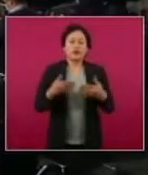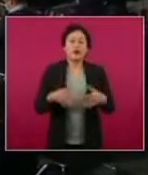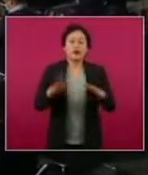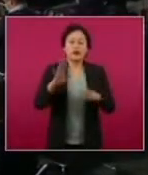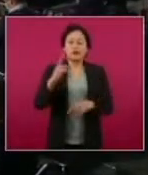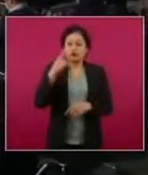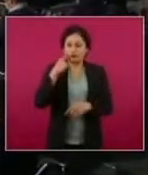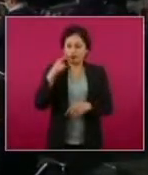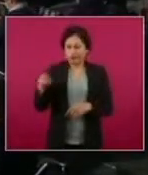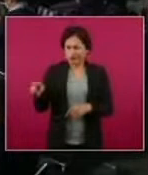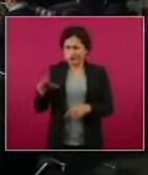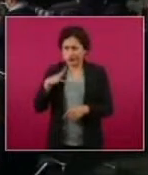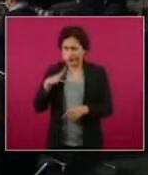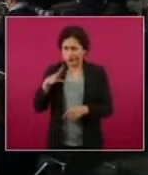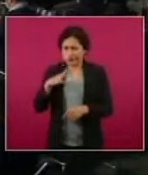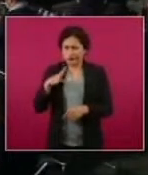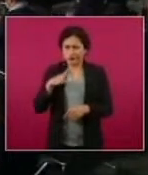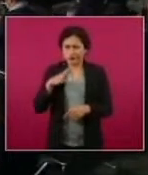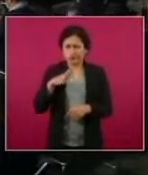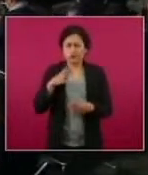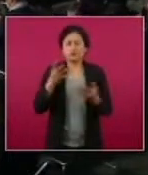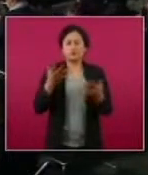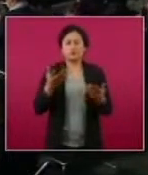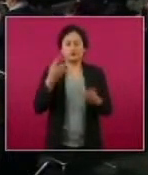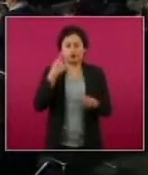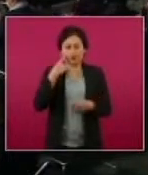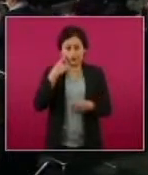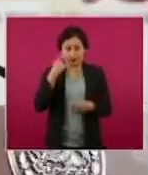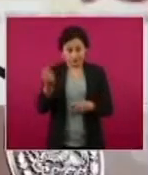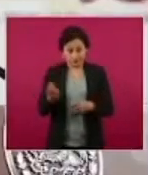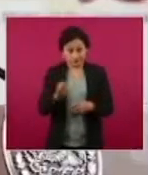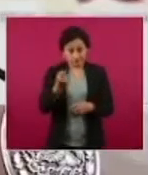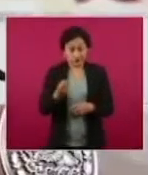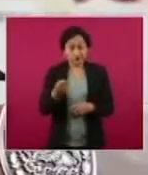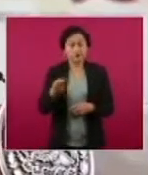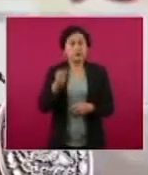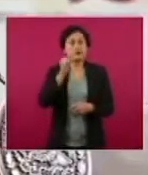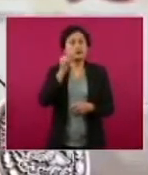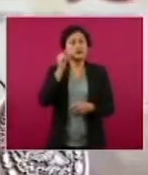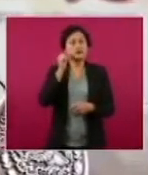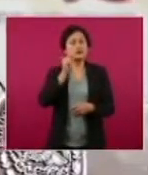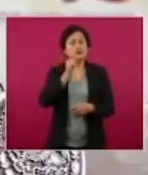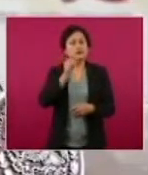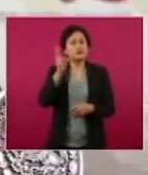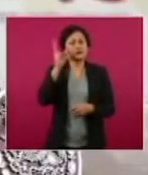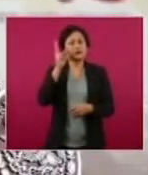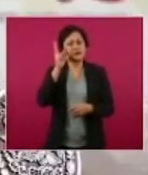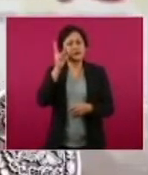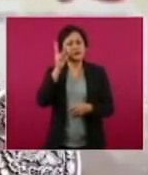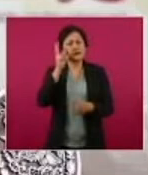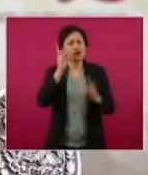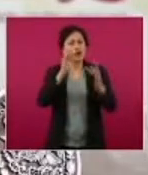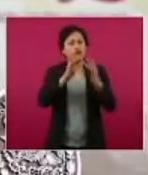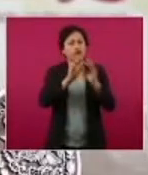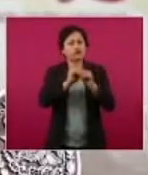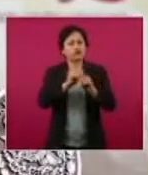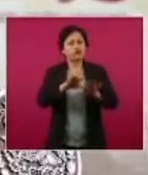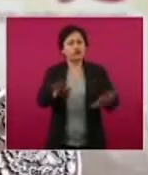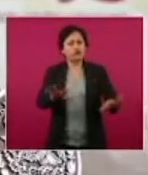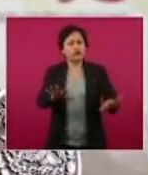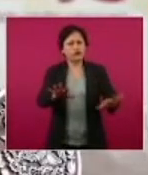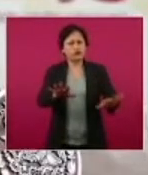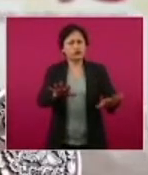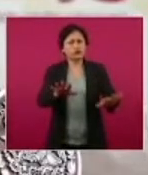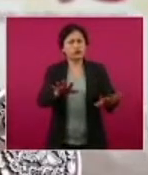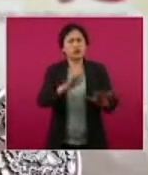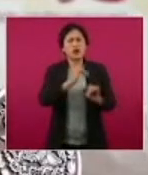las redes sociales que utilizan sus adversarios es para difamar y calumniar solamente para ello el presidente precisó